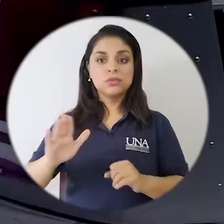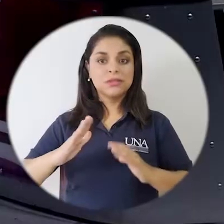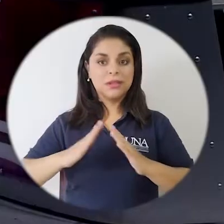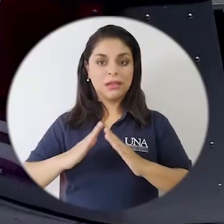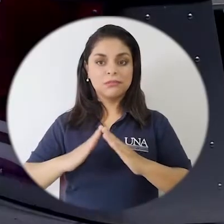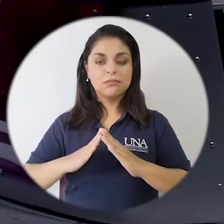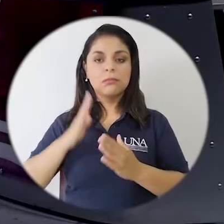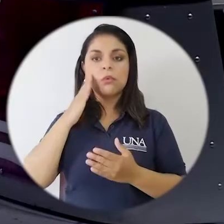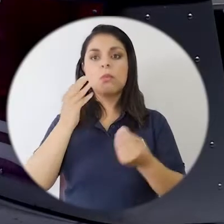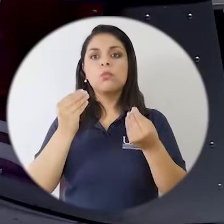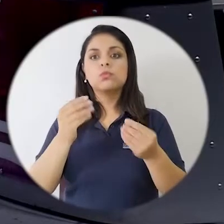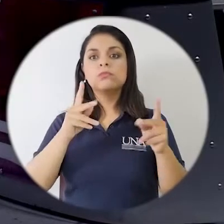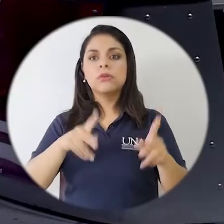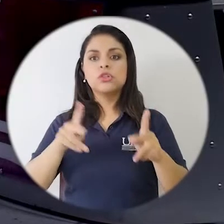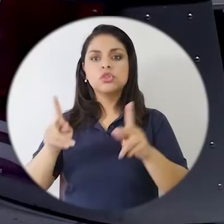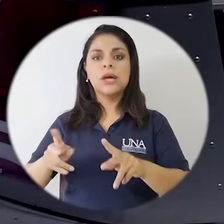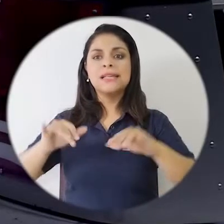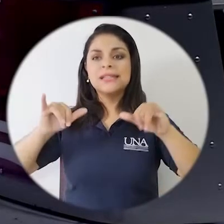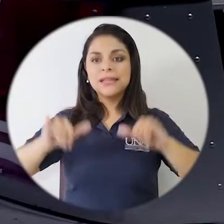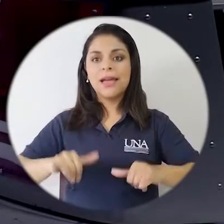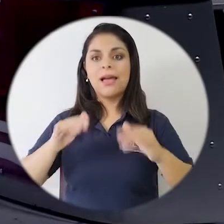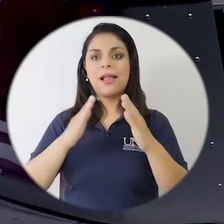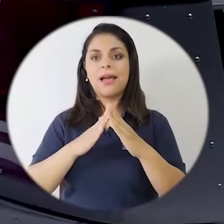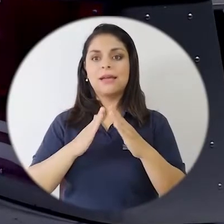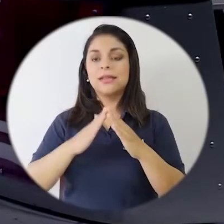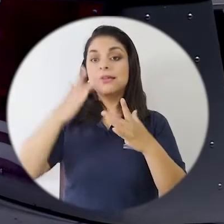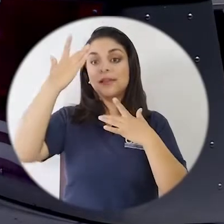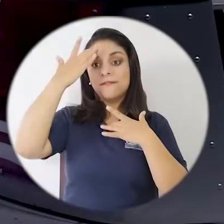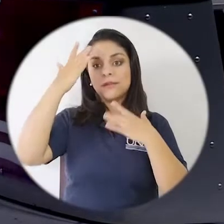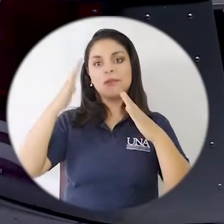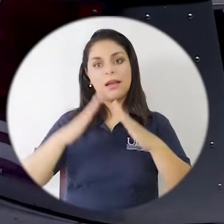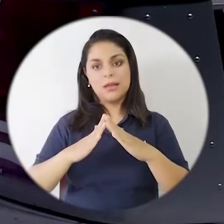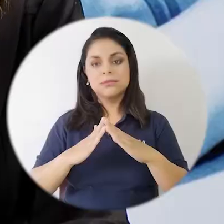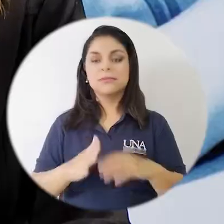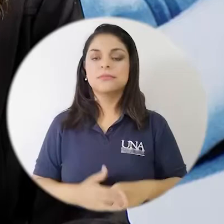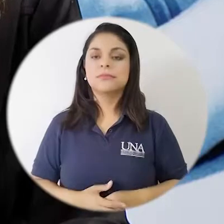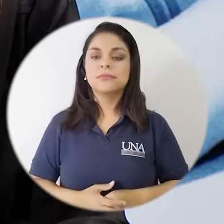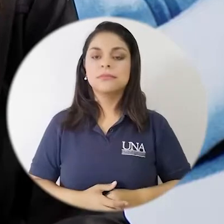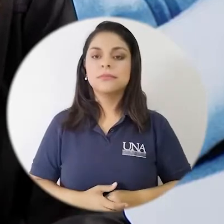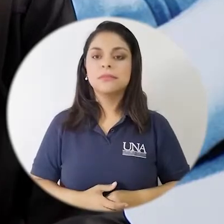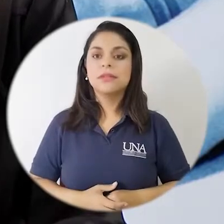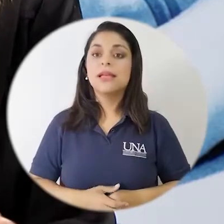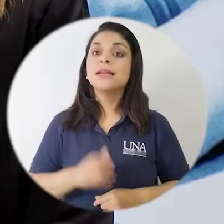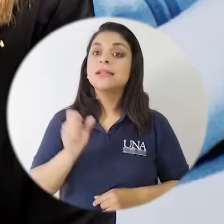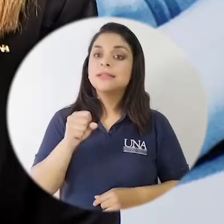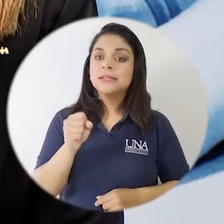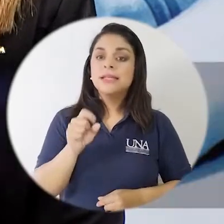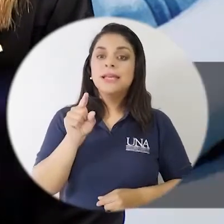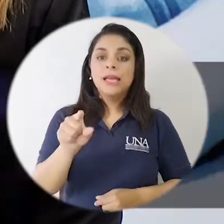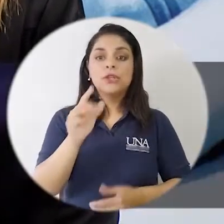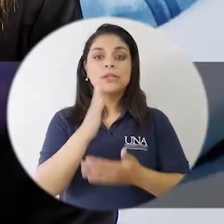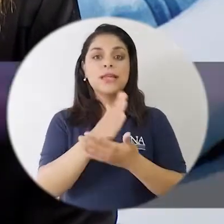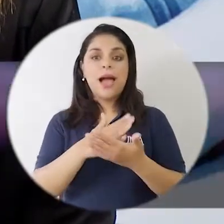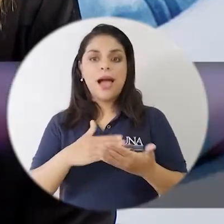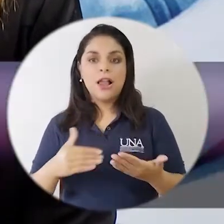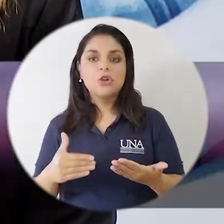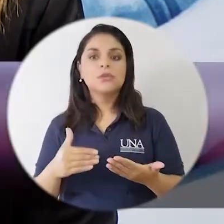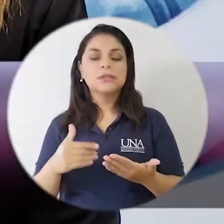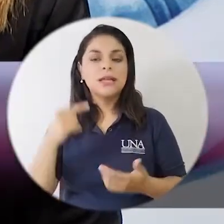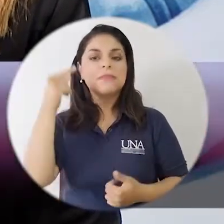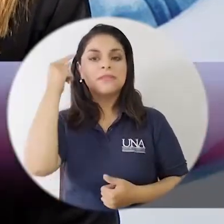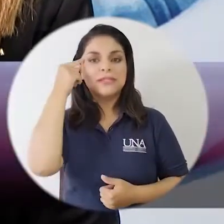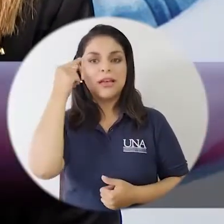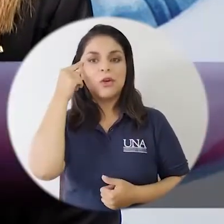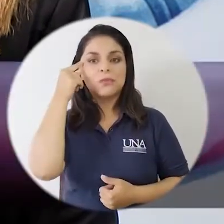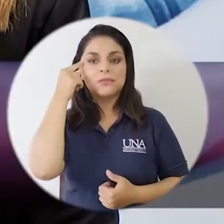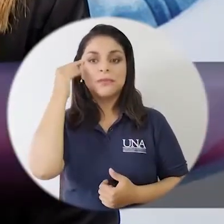casas, porque hay mucha gente que se queda en su casa y se enferma en su casa. De hecho, eso es algo que también en algún momento